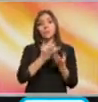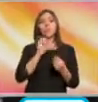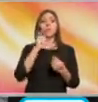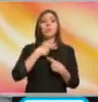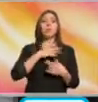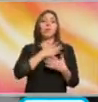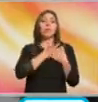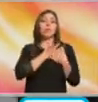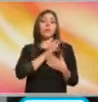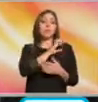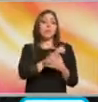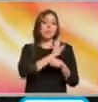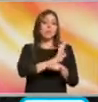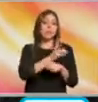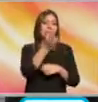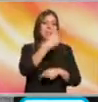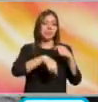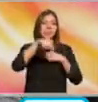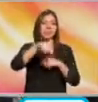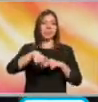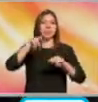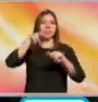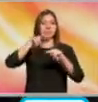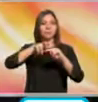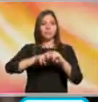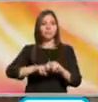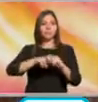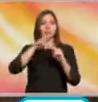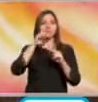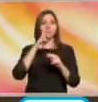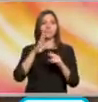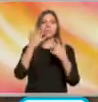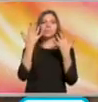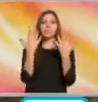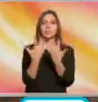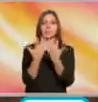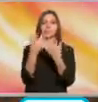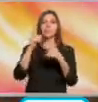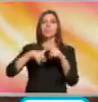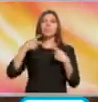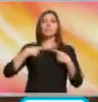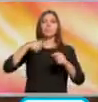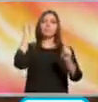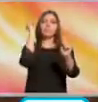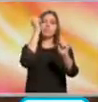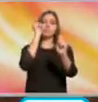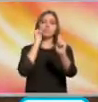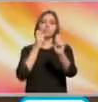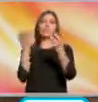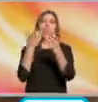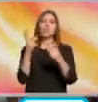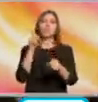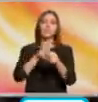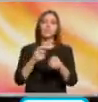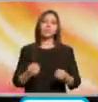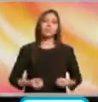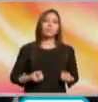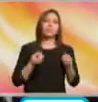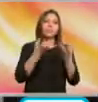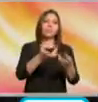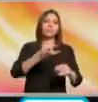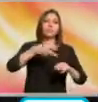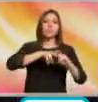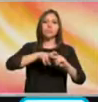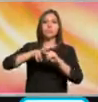lugares. Por ejemplo, mire, las bancas son esculturas de algún escultor que donó estas bancas